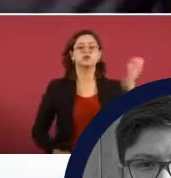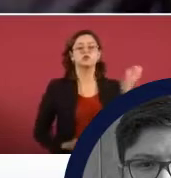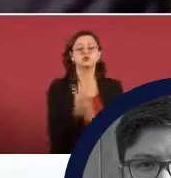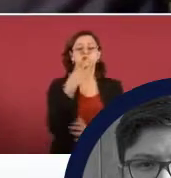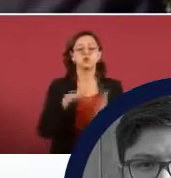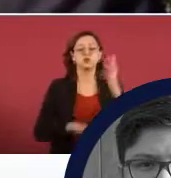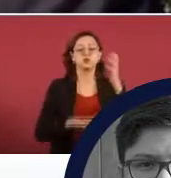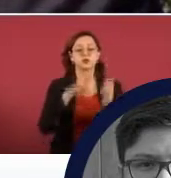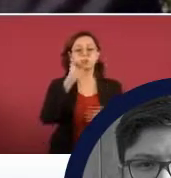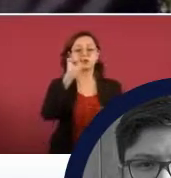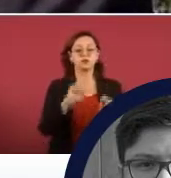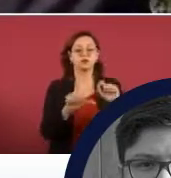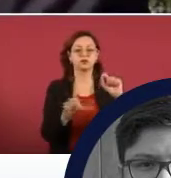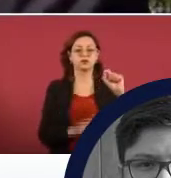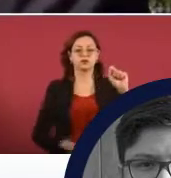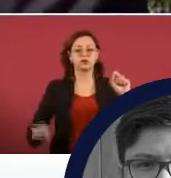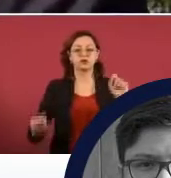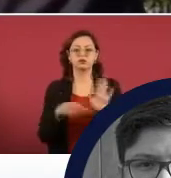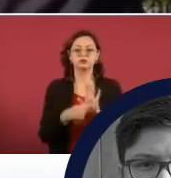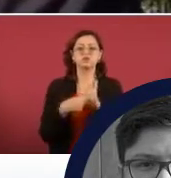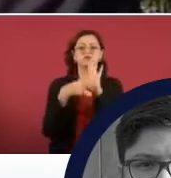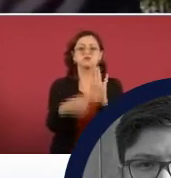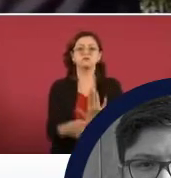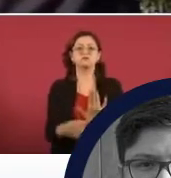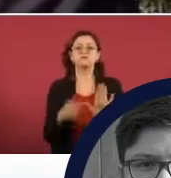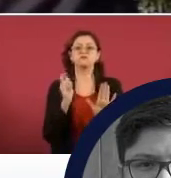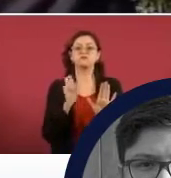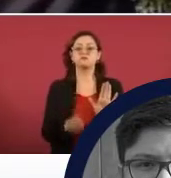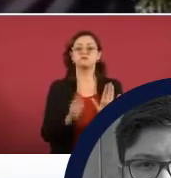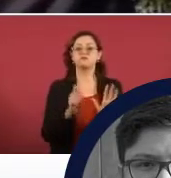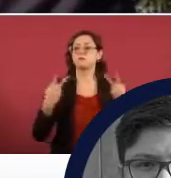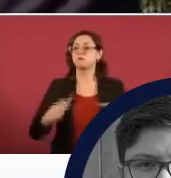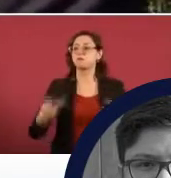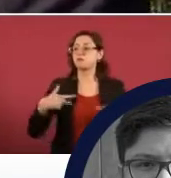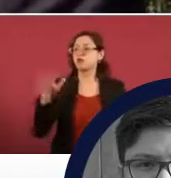Y bueno, eso que es de lo que más se habla